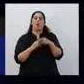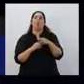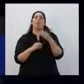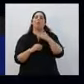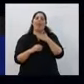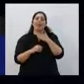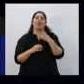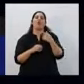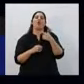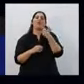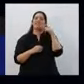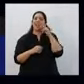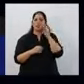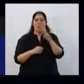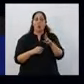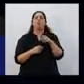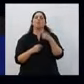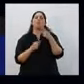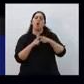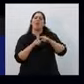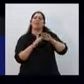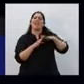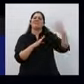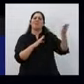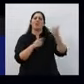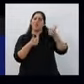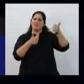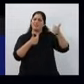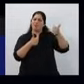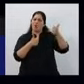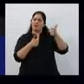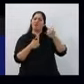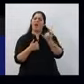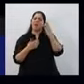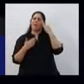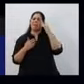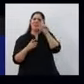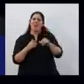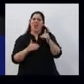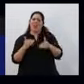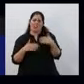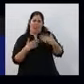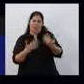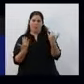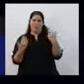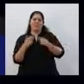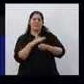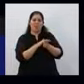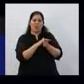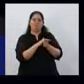singapur en una política exterior exitosa con el talento y la capacidad de los argentinos nuestras exportaciones